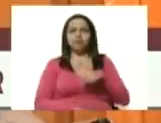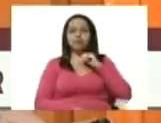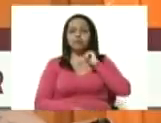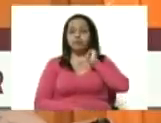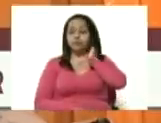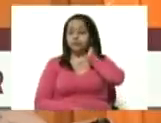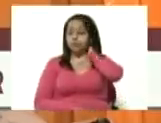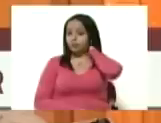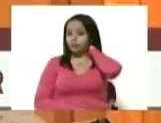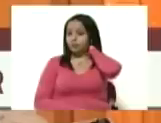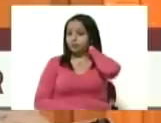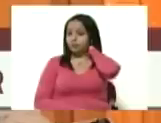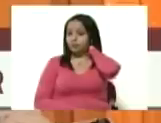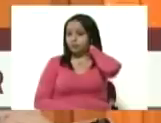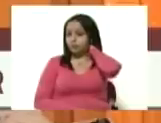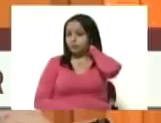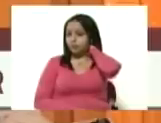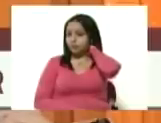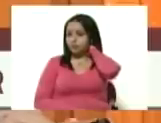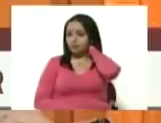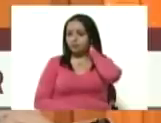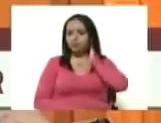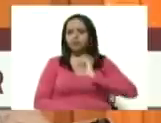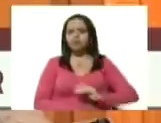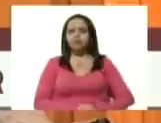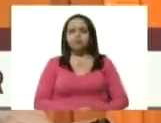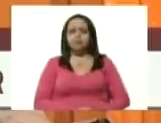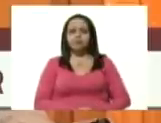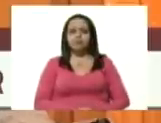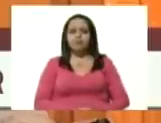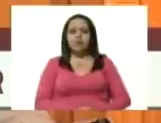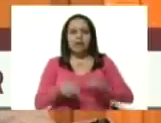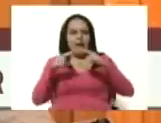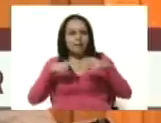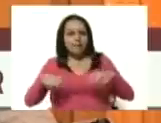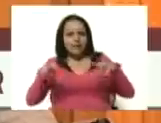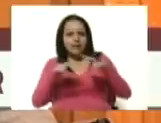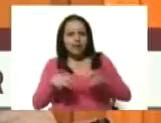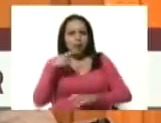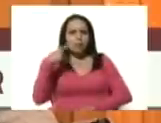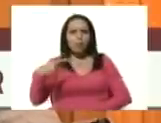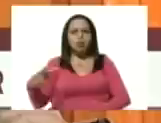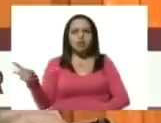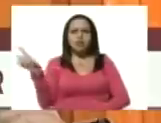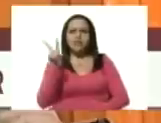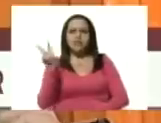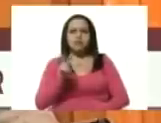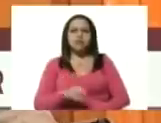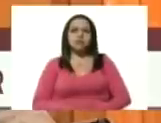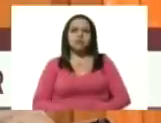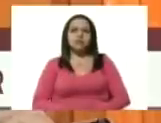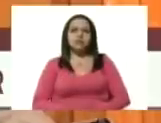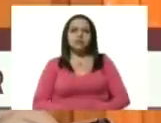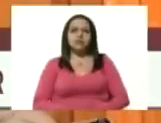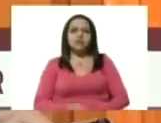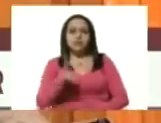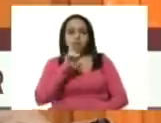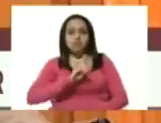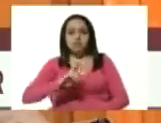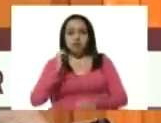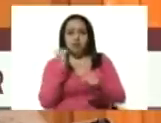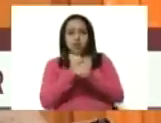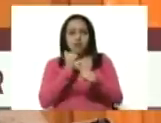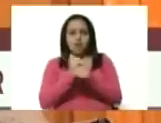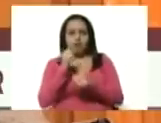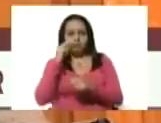Analistas de la política venezolana que que a través de su trabajo, de sus